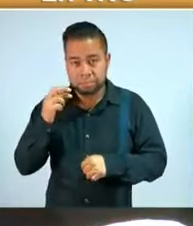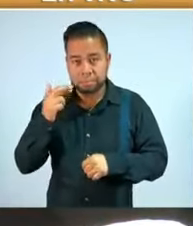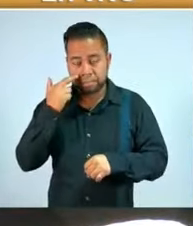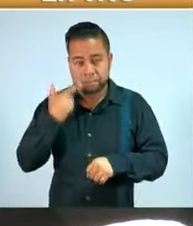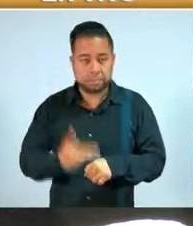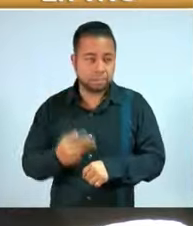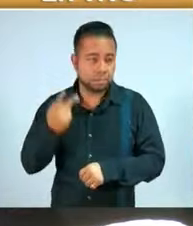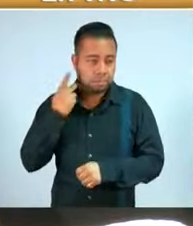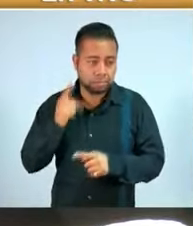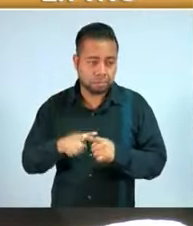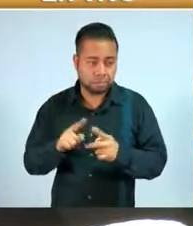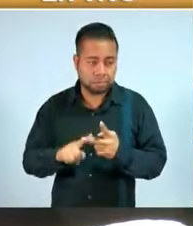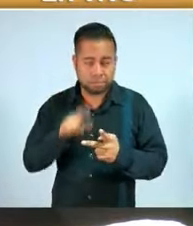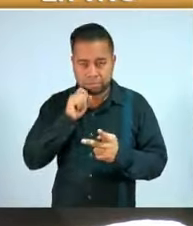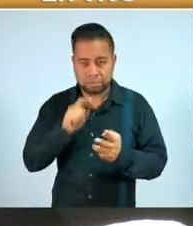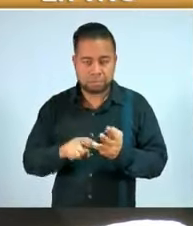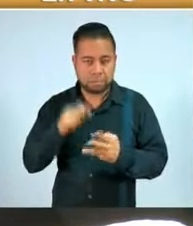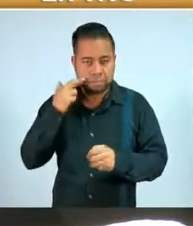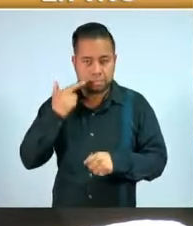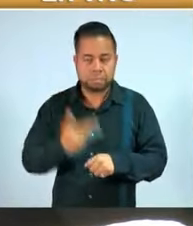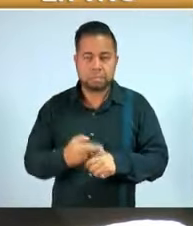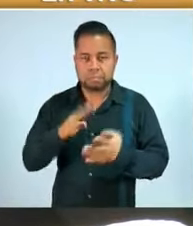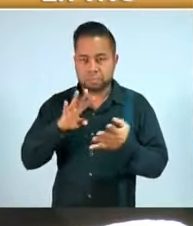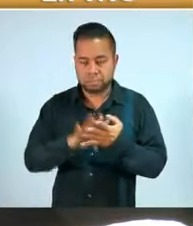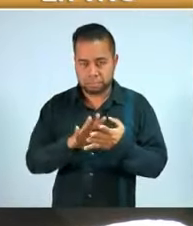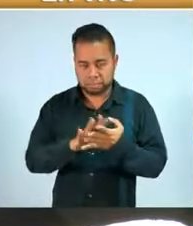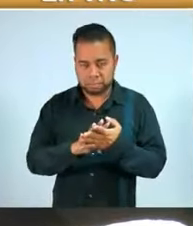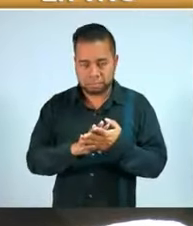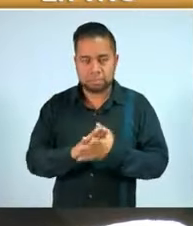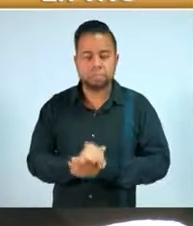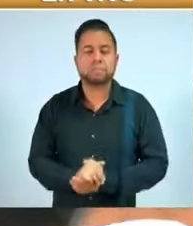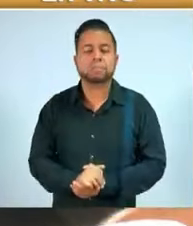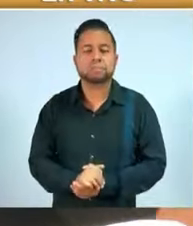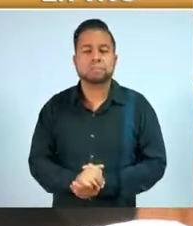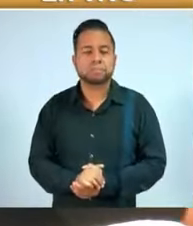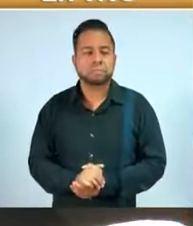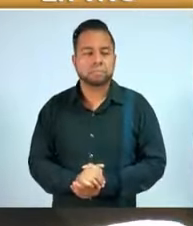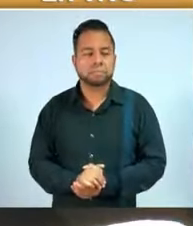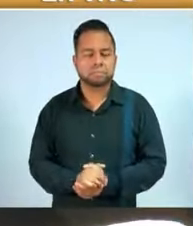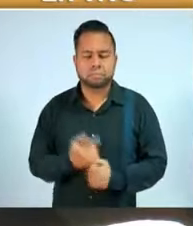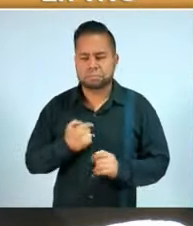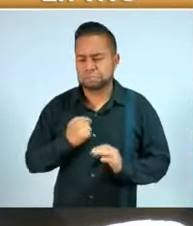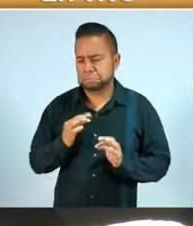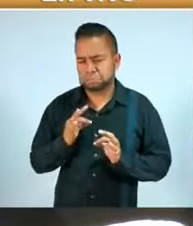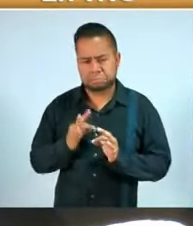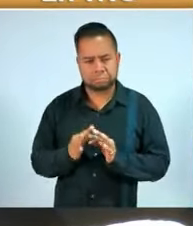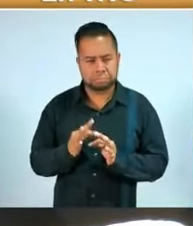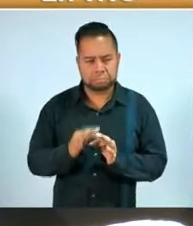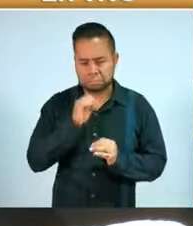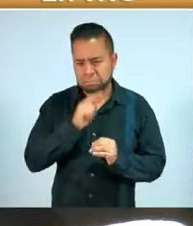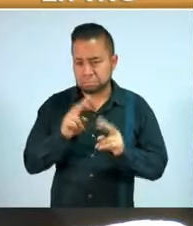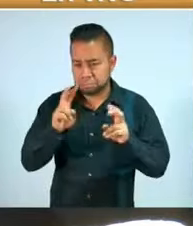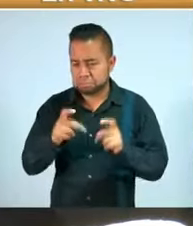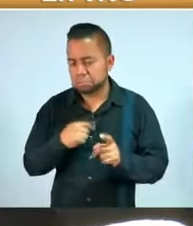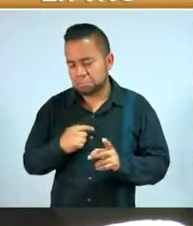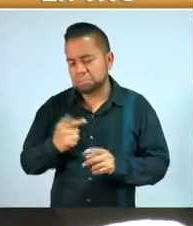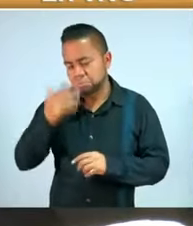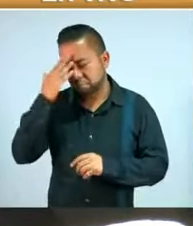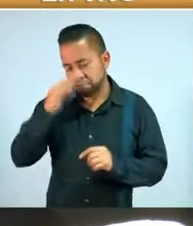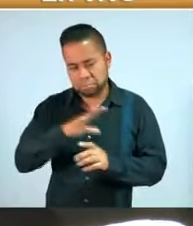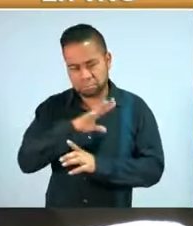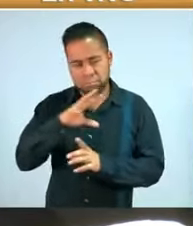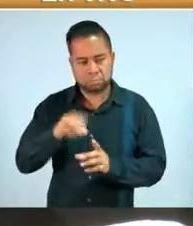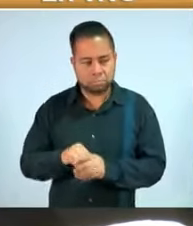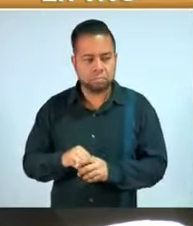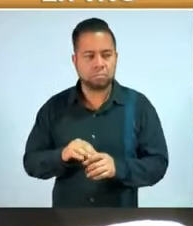políticas y responsabilidades penales. He dado seguimiento desde luego al asunto.